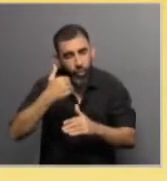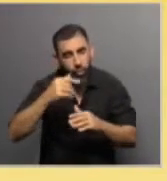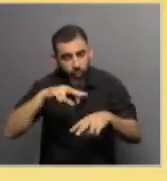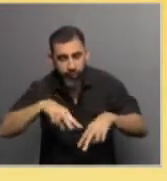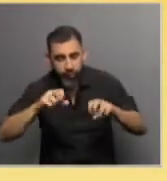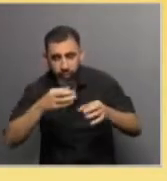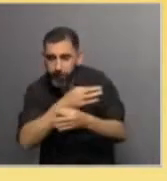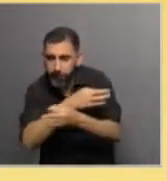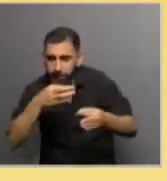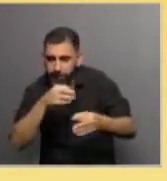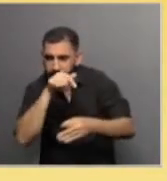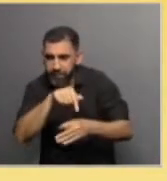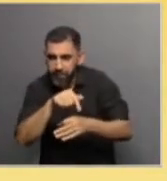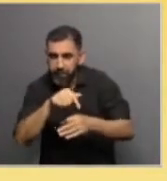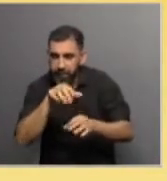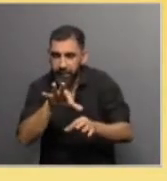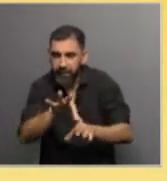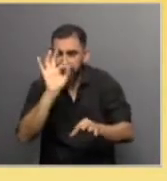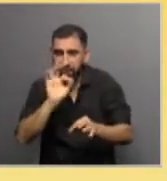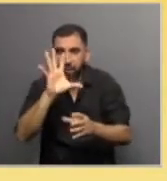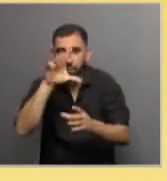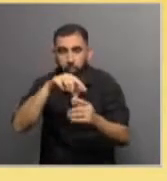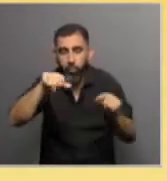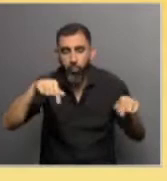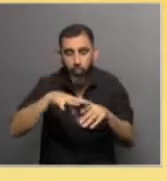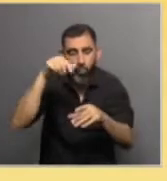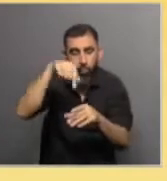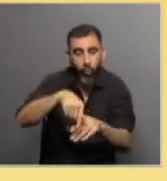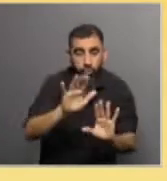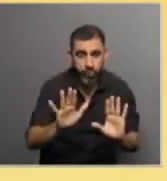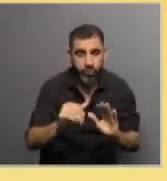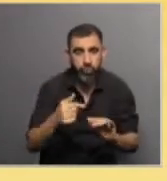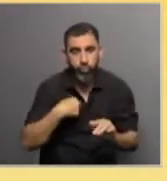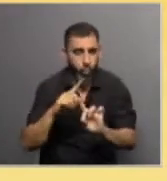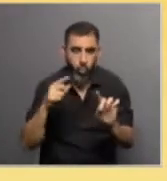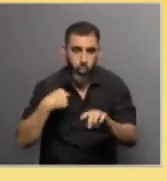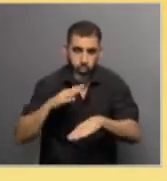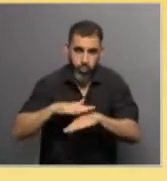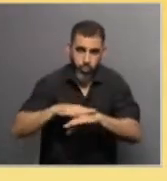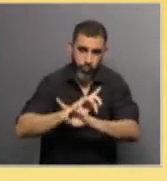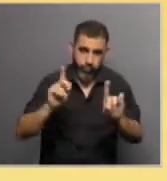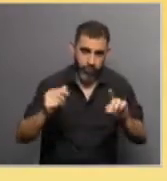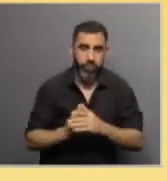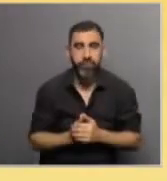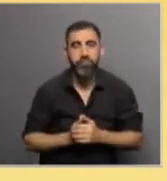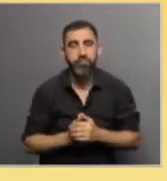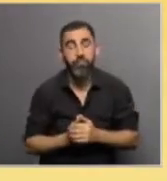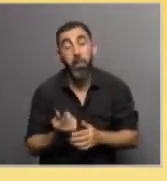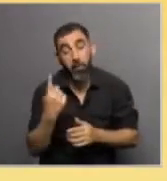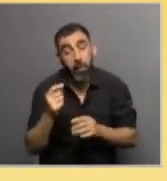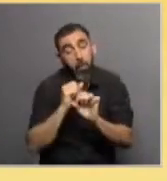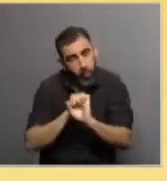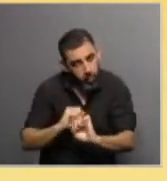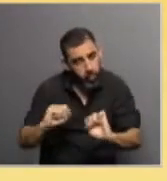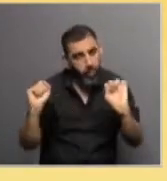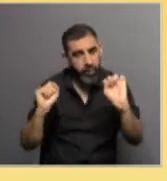hayan hecho para haber elegido los pozos en esa sección, yo no lo manejo directamente, pero es muy